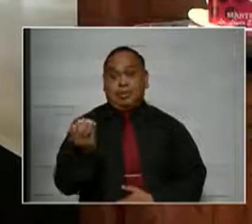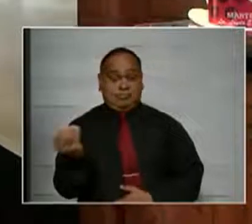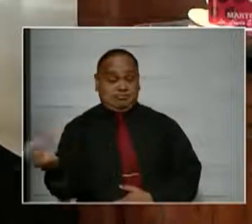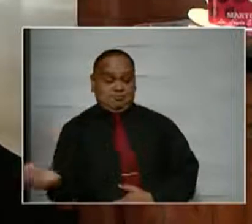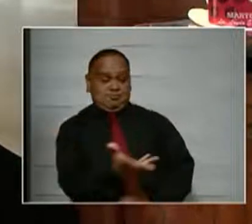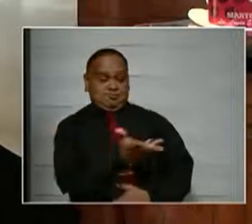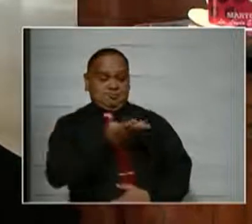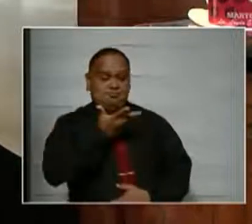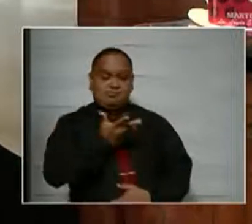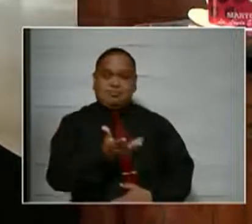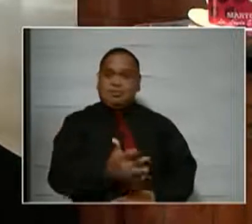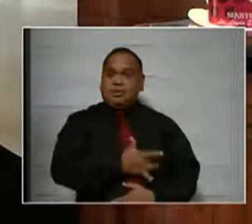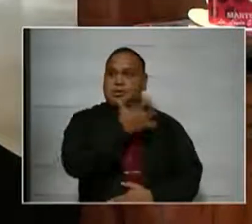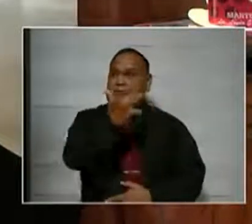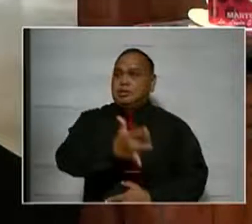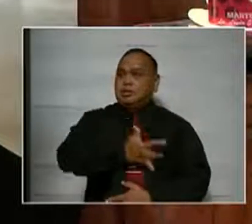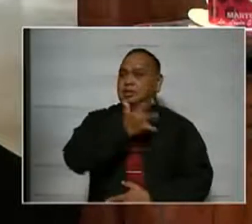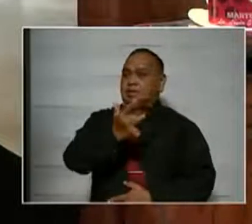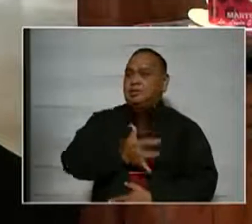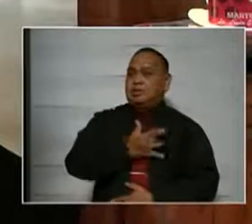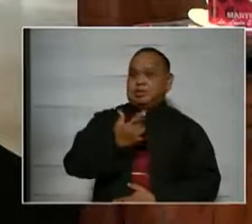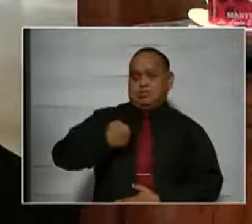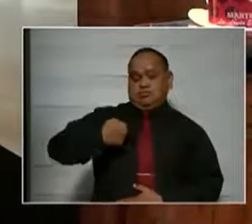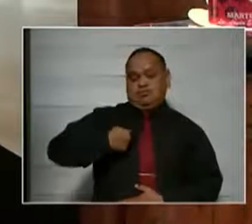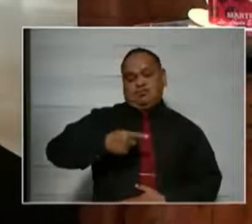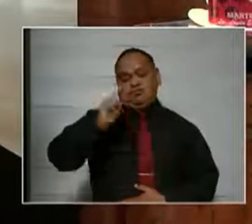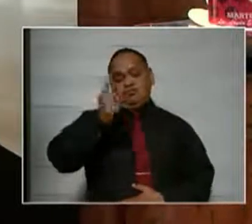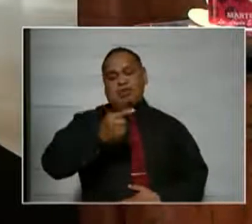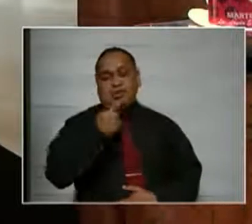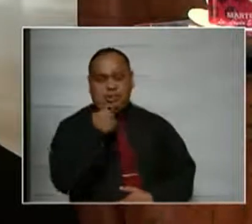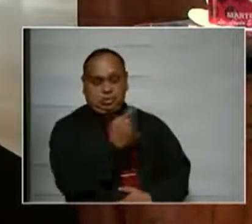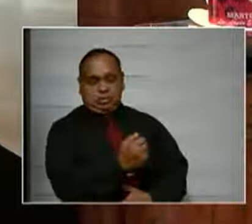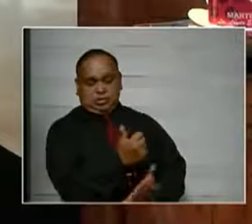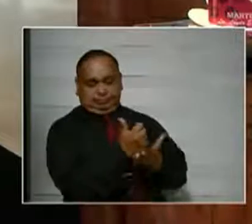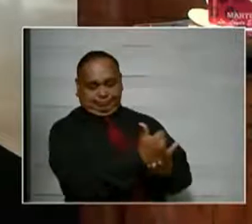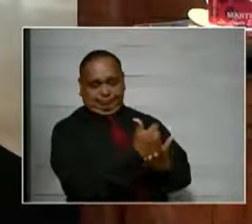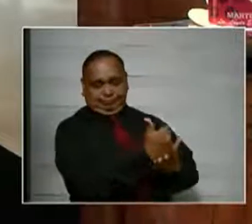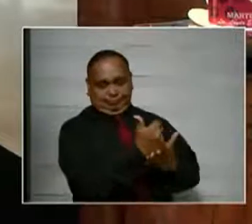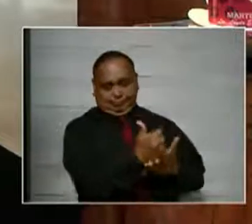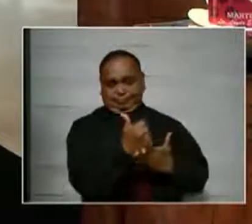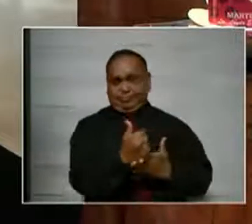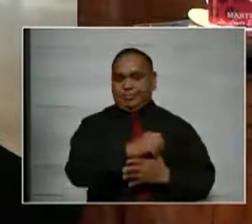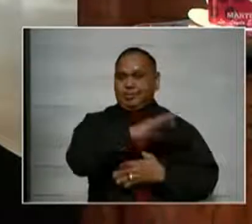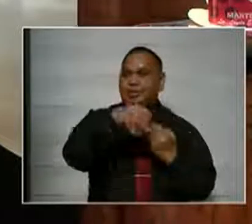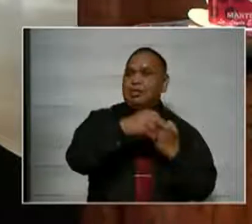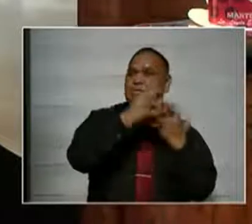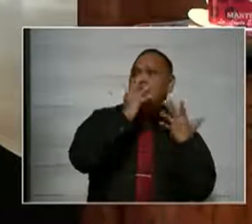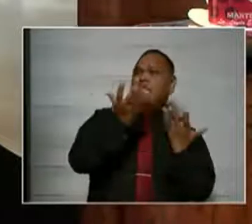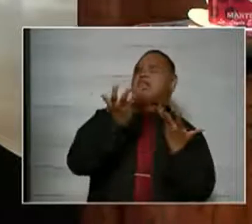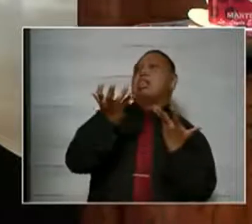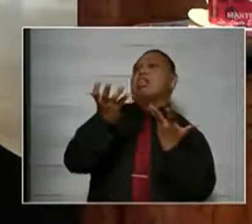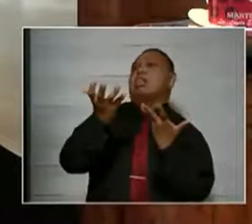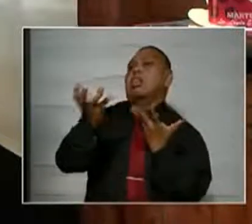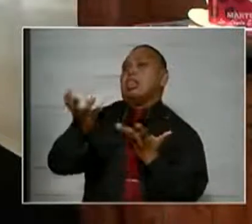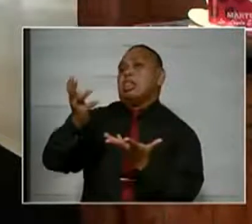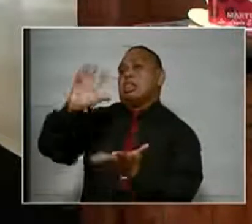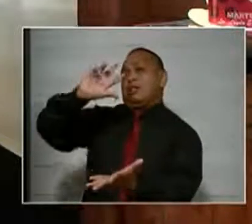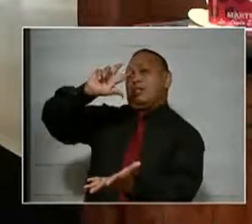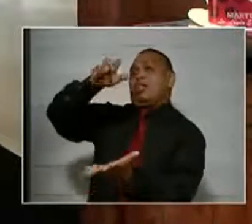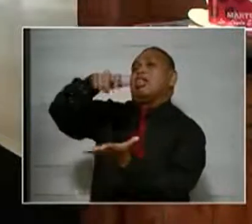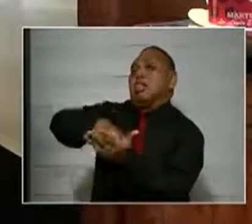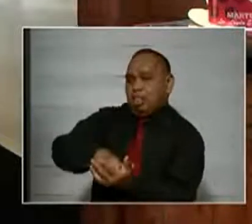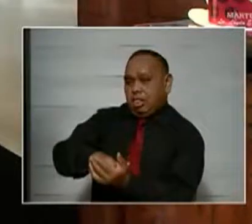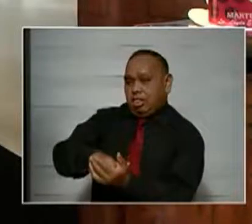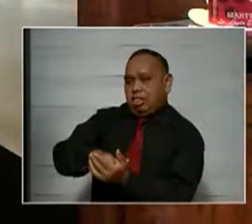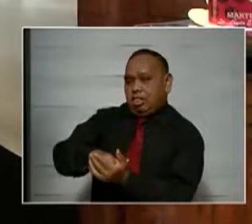se les hace sentir yo te lo soluciono yo te lo arreglo no Y entonces todos caen en su y pues en sus promesas